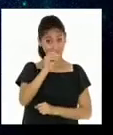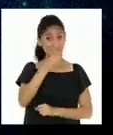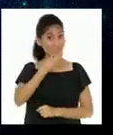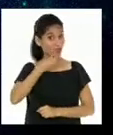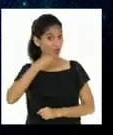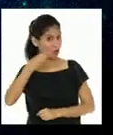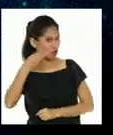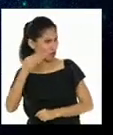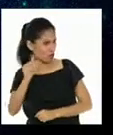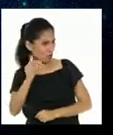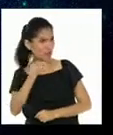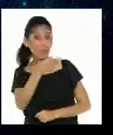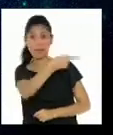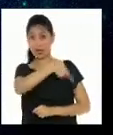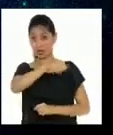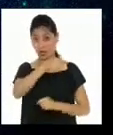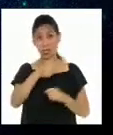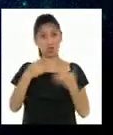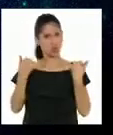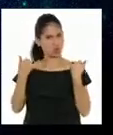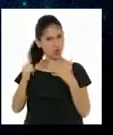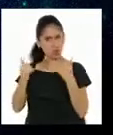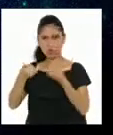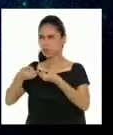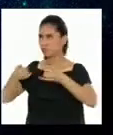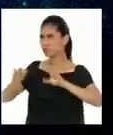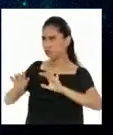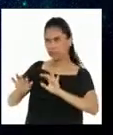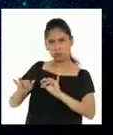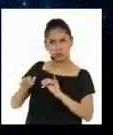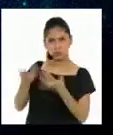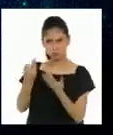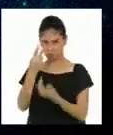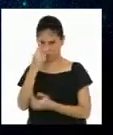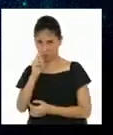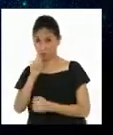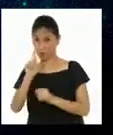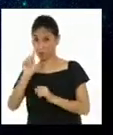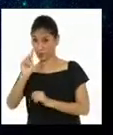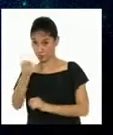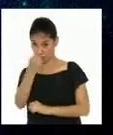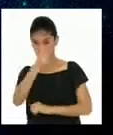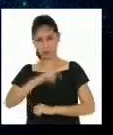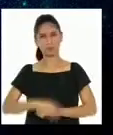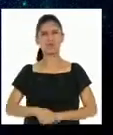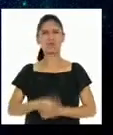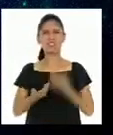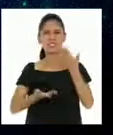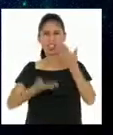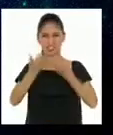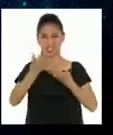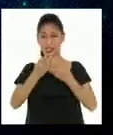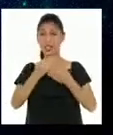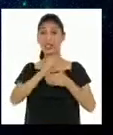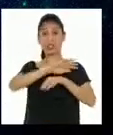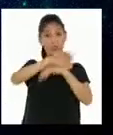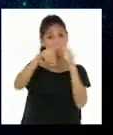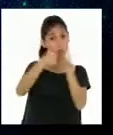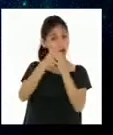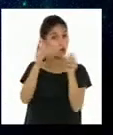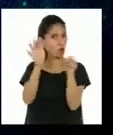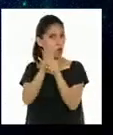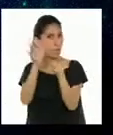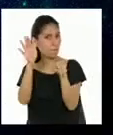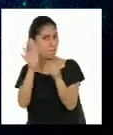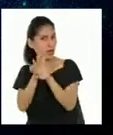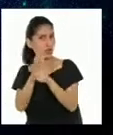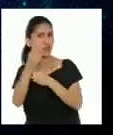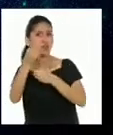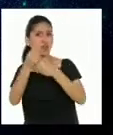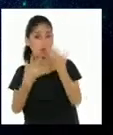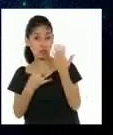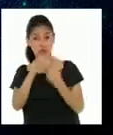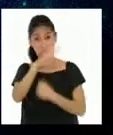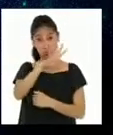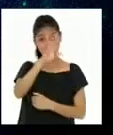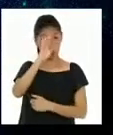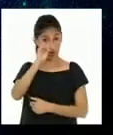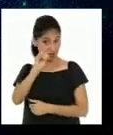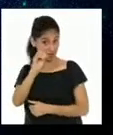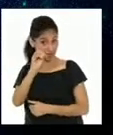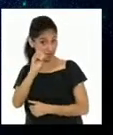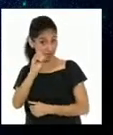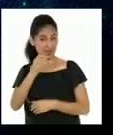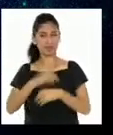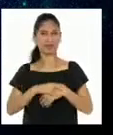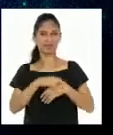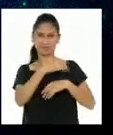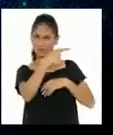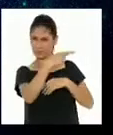Paso 1. Determinamos el valor de S dividiendo el número total de la población. Para este caso es 40 y el